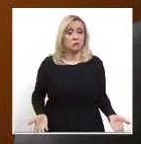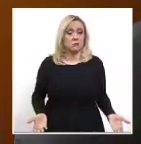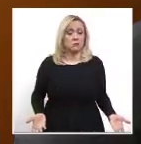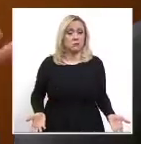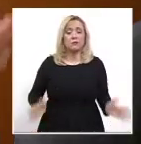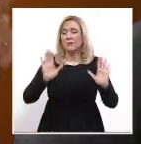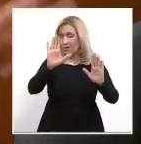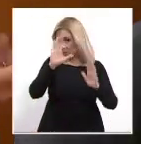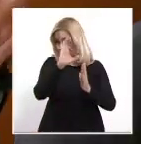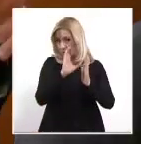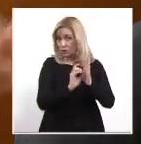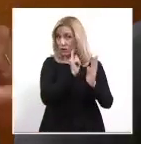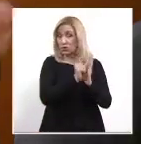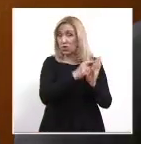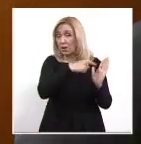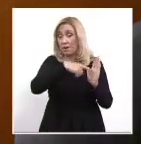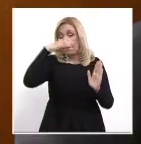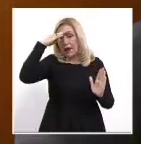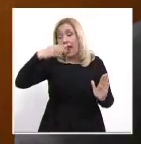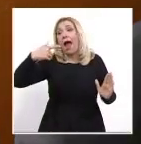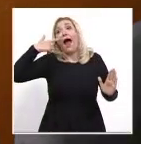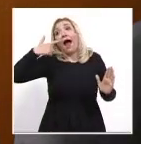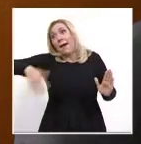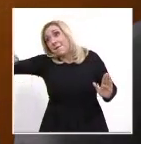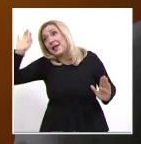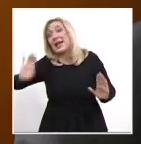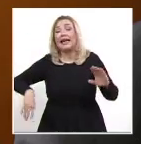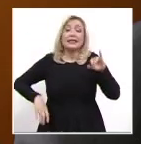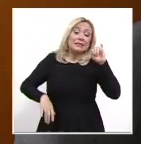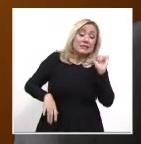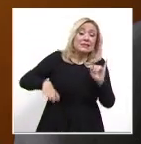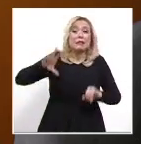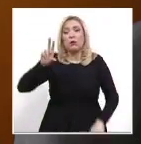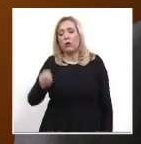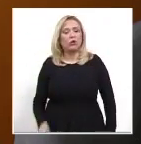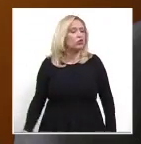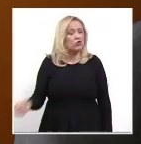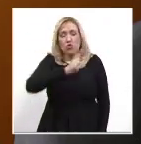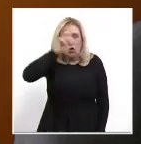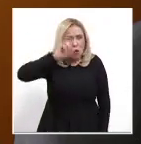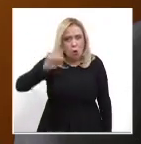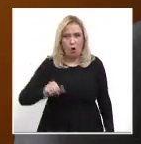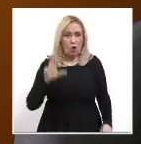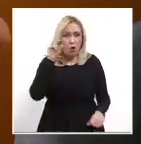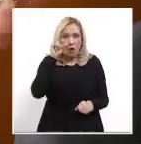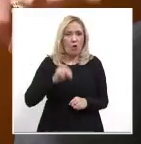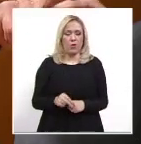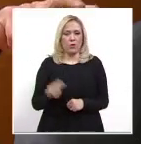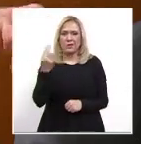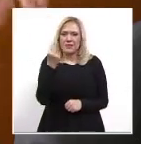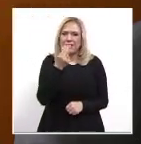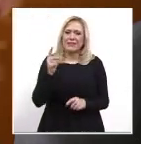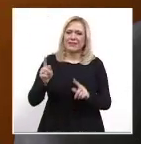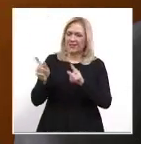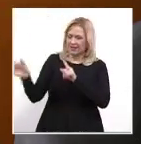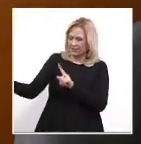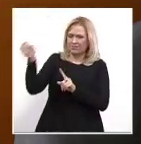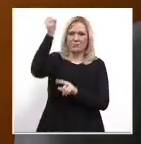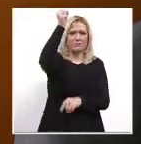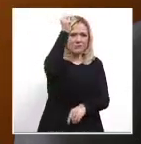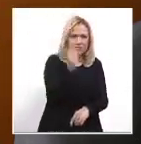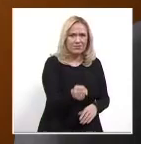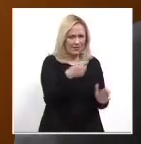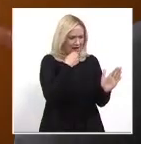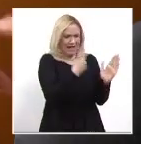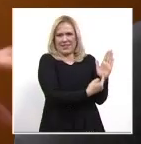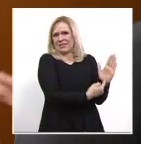está imaginando a ver si llegan a acordar. Hay que nombrar. Porque la figura ahí está, garantiza